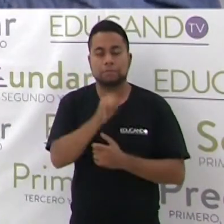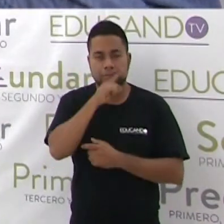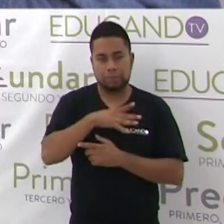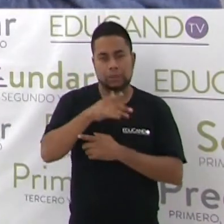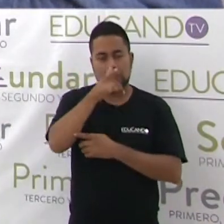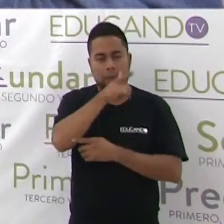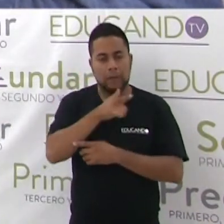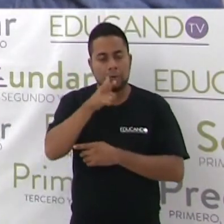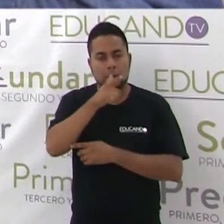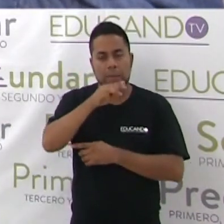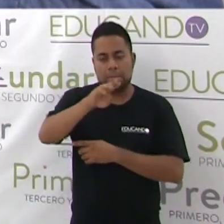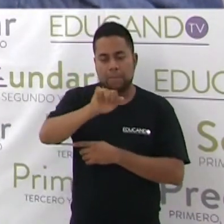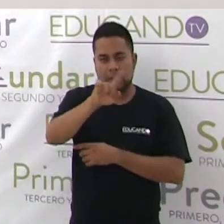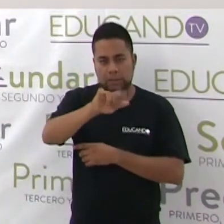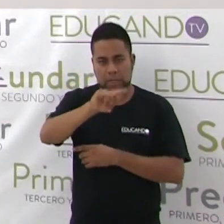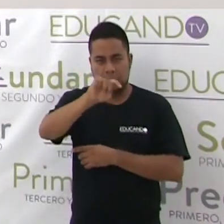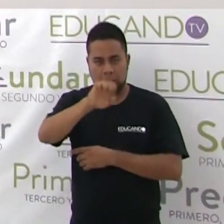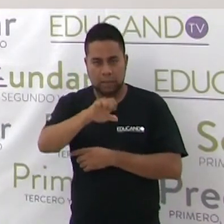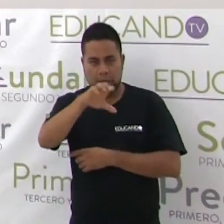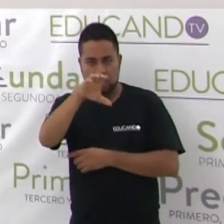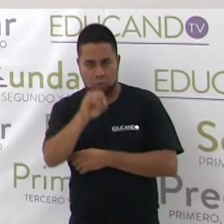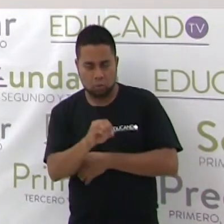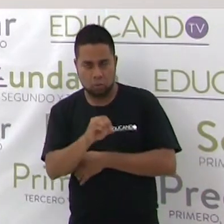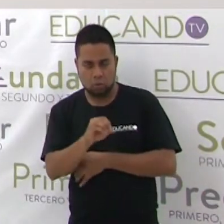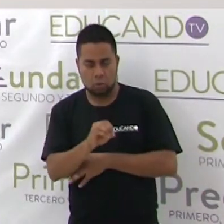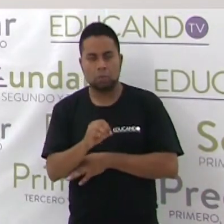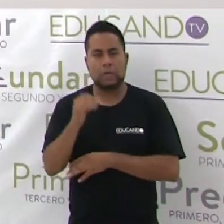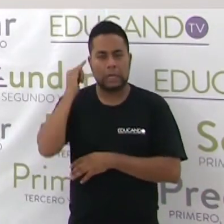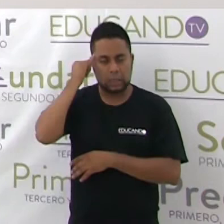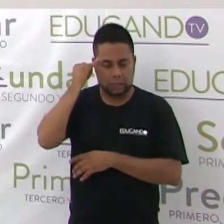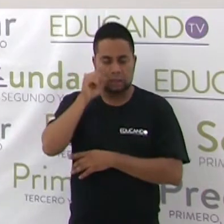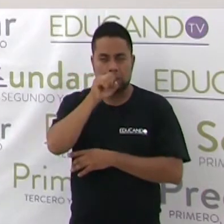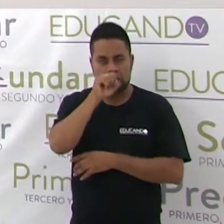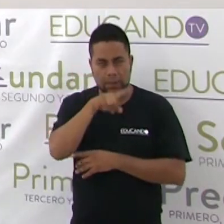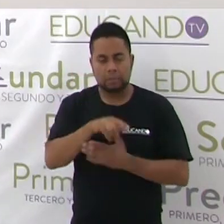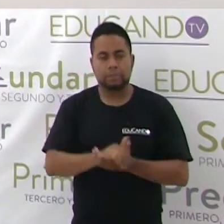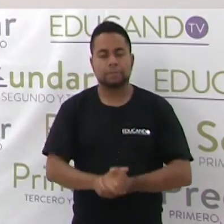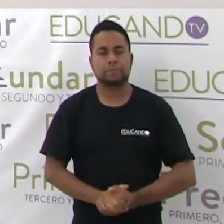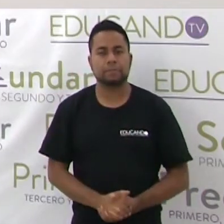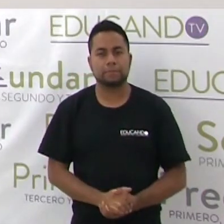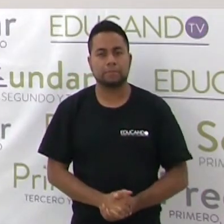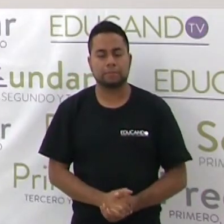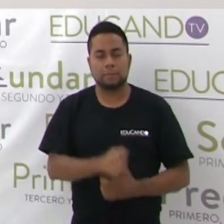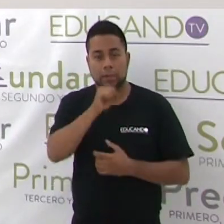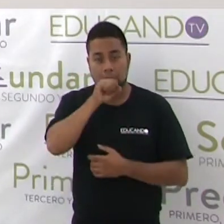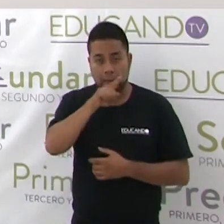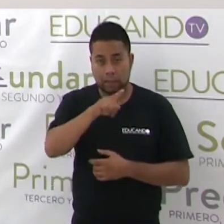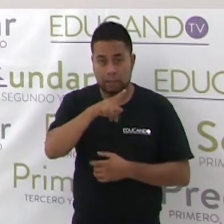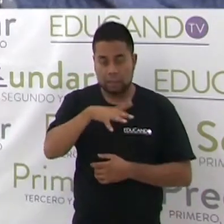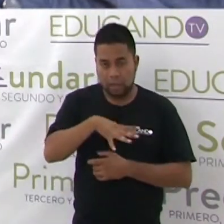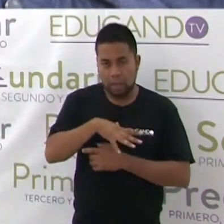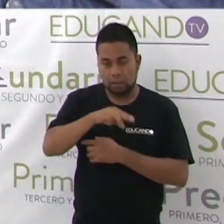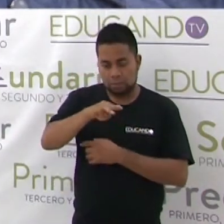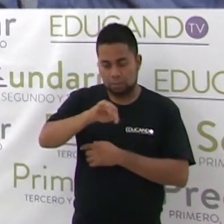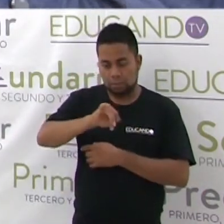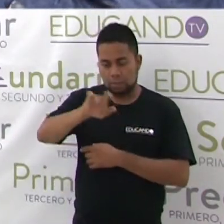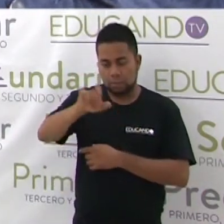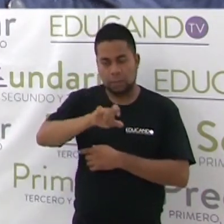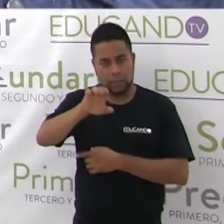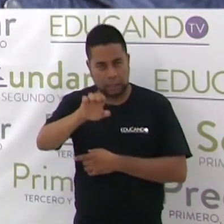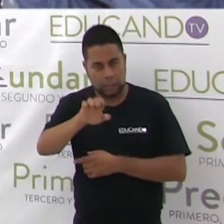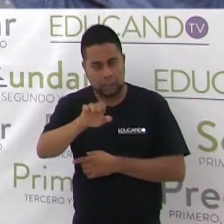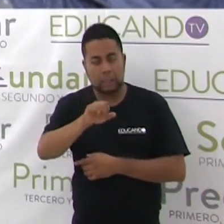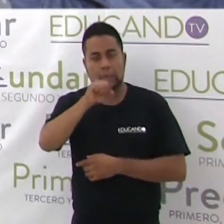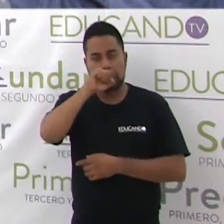lengua mazateca o el mazateco. Muy bien. El mije,